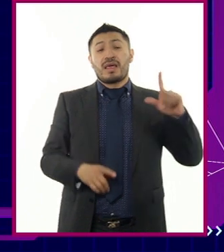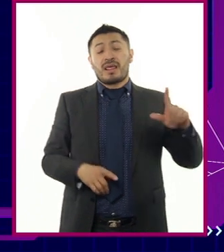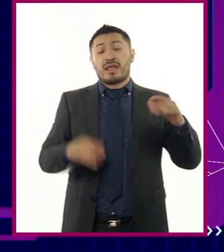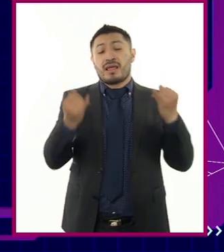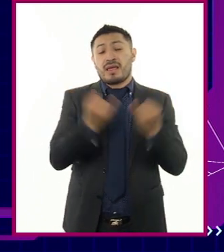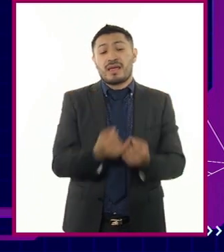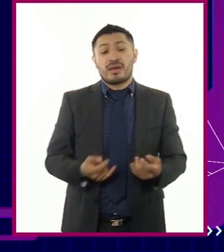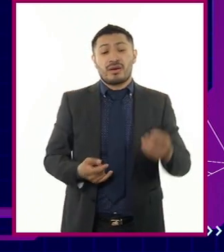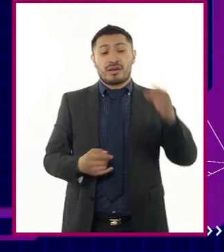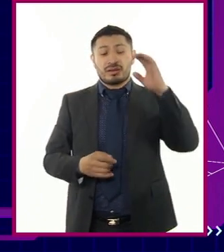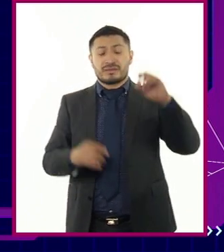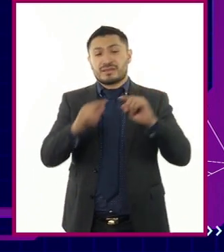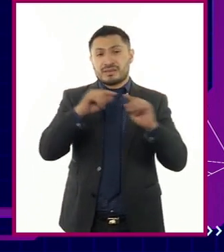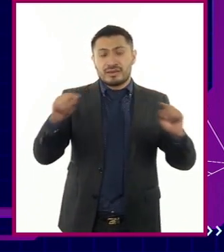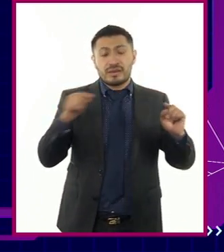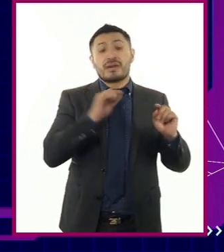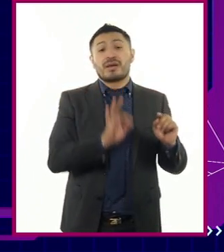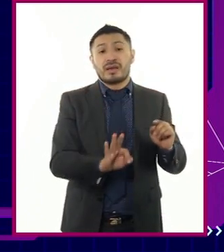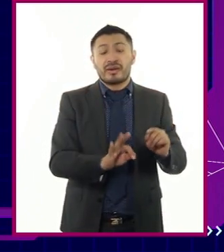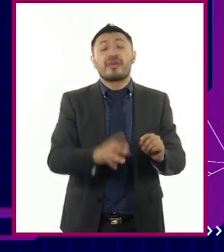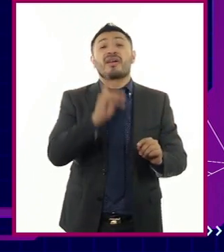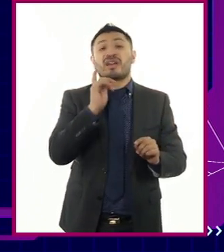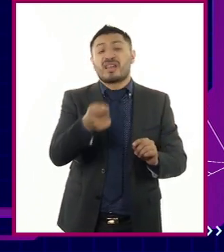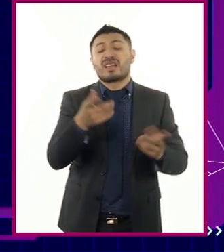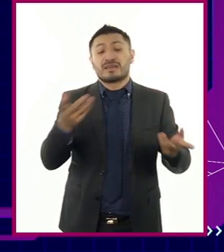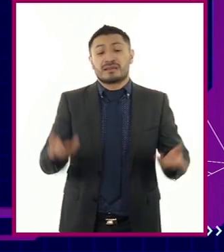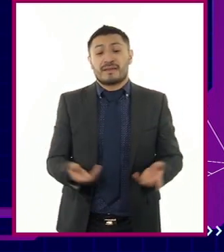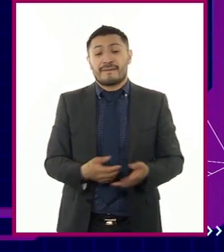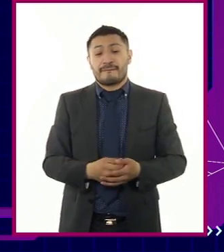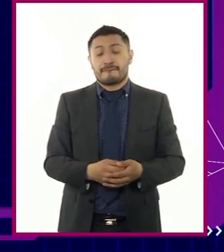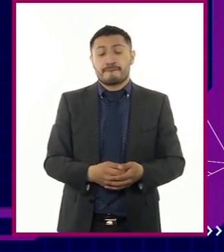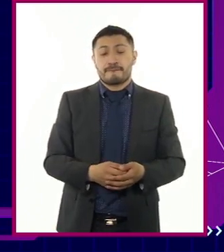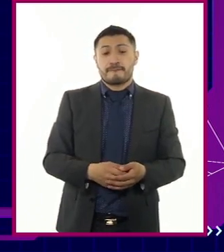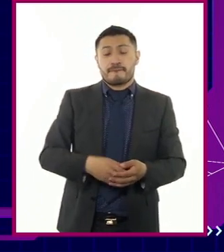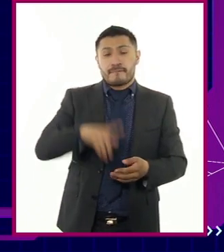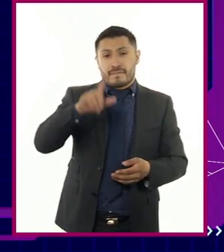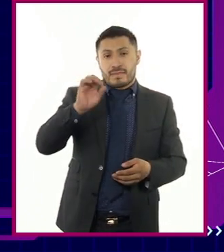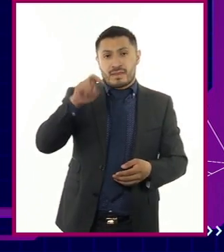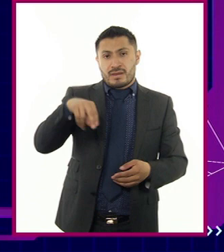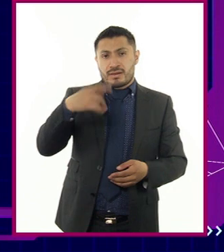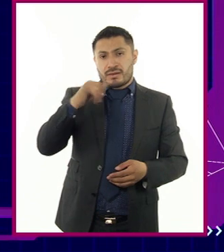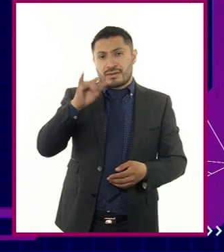C entre F. En otras palabras, la longitud de onda